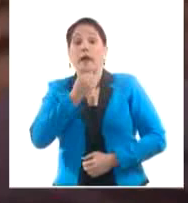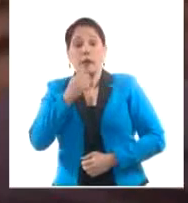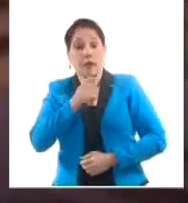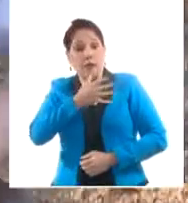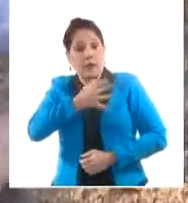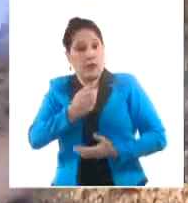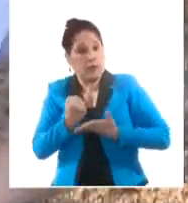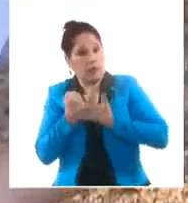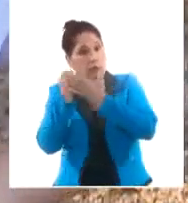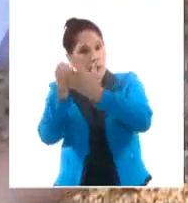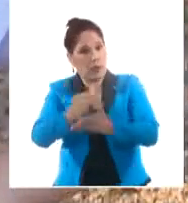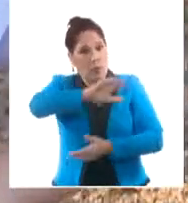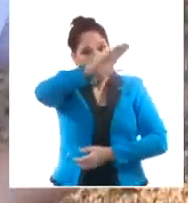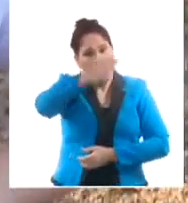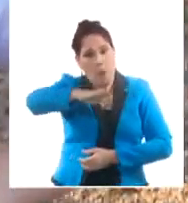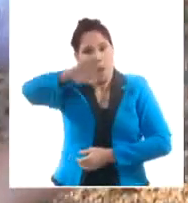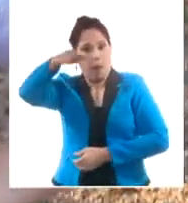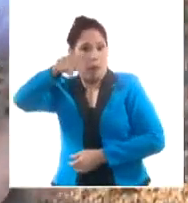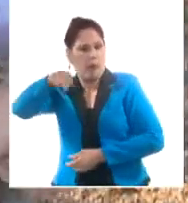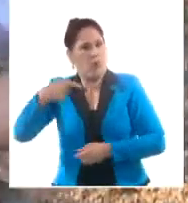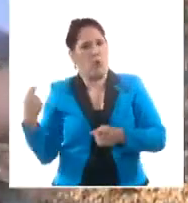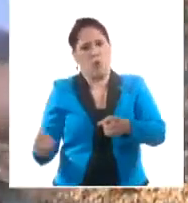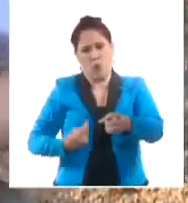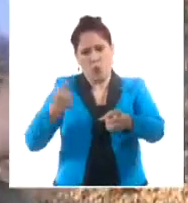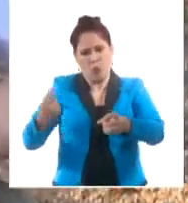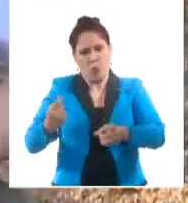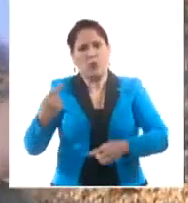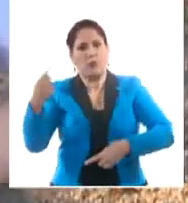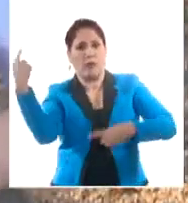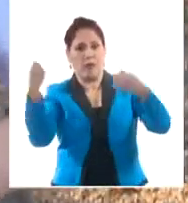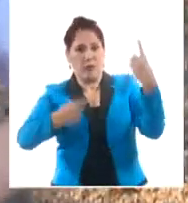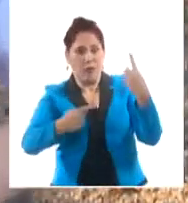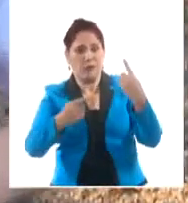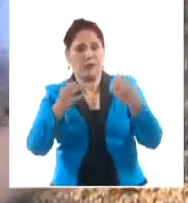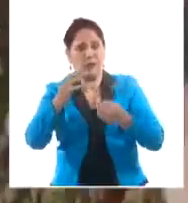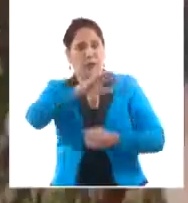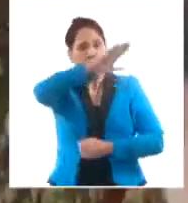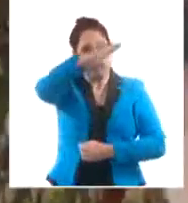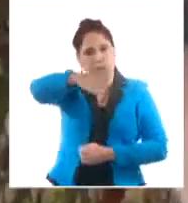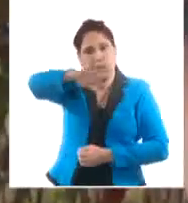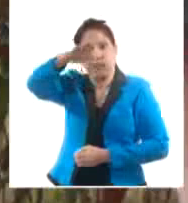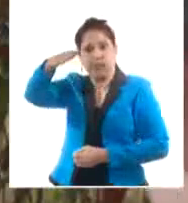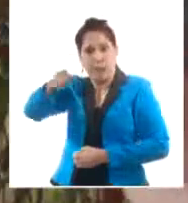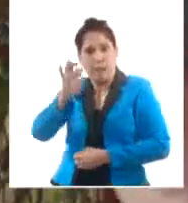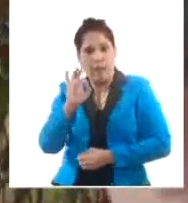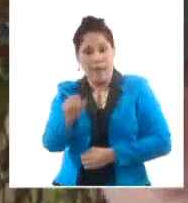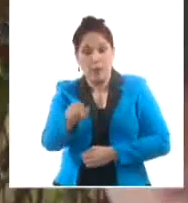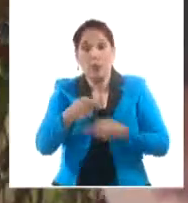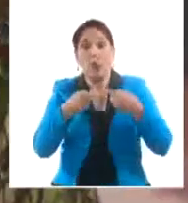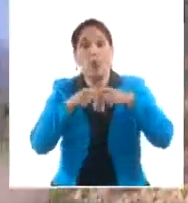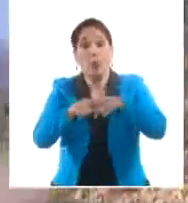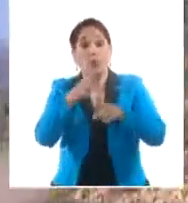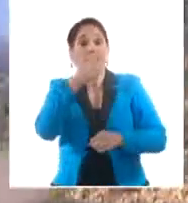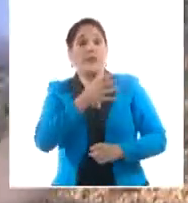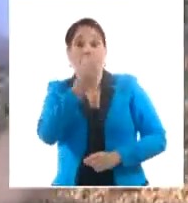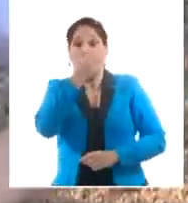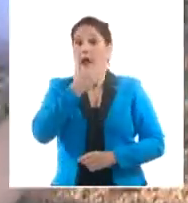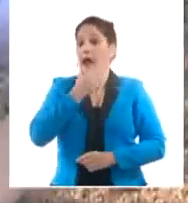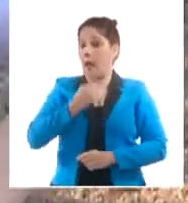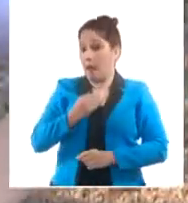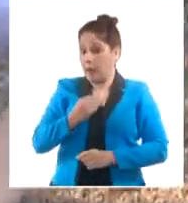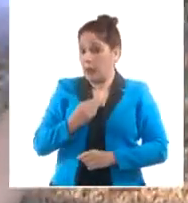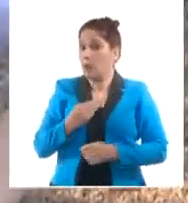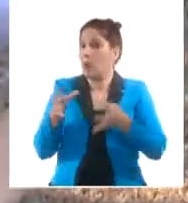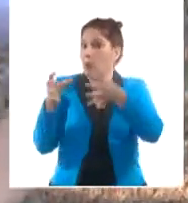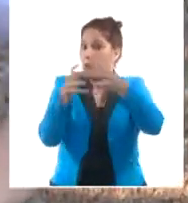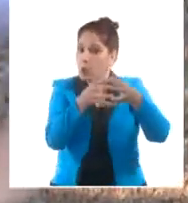cuartel Moncada. Que estuvo en todas las batallas y luchó junto a él en la Sierra Maestra. Y que juntos, y con su ejército